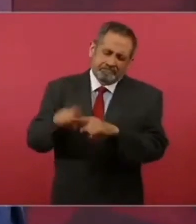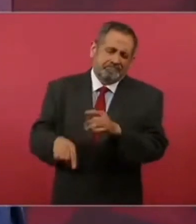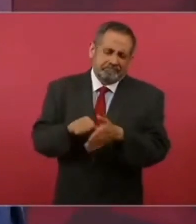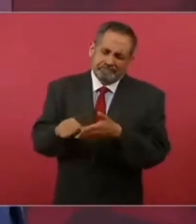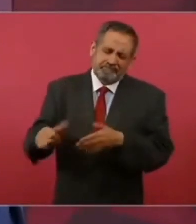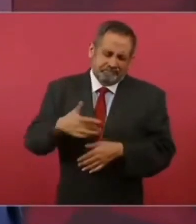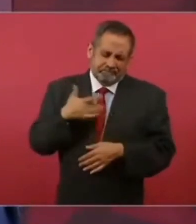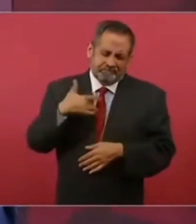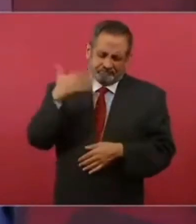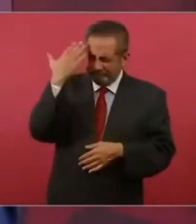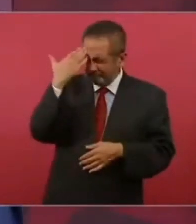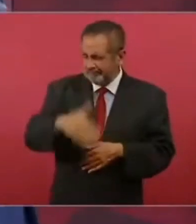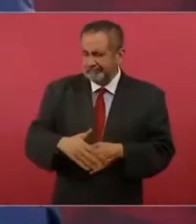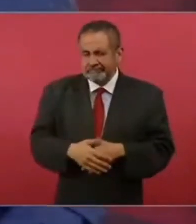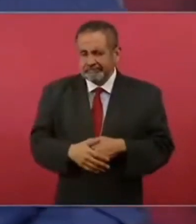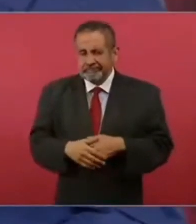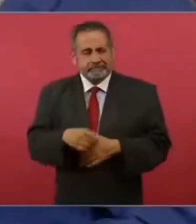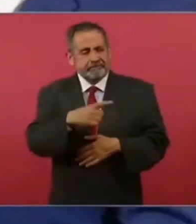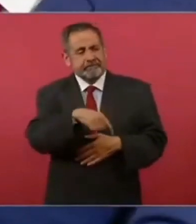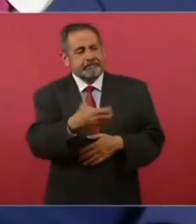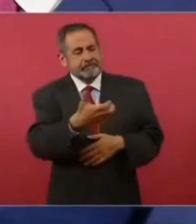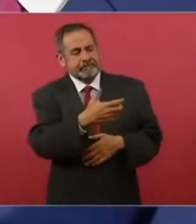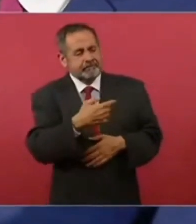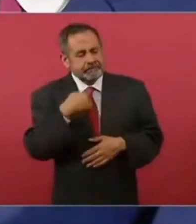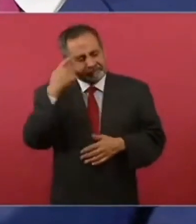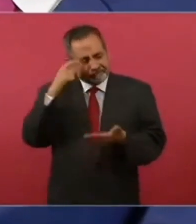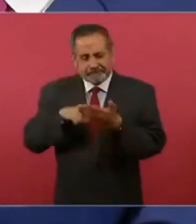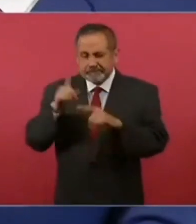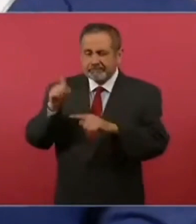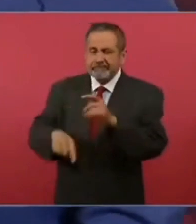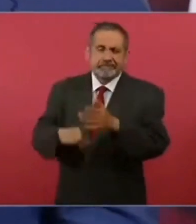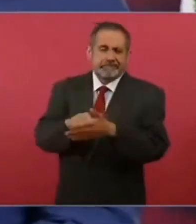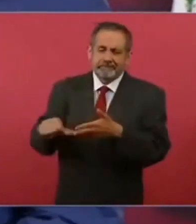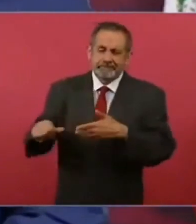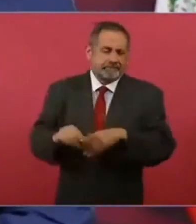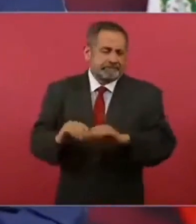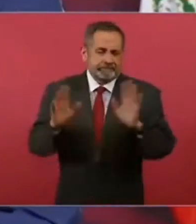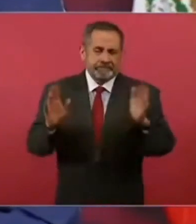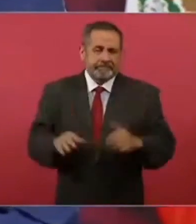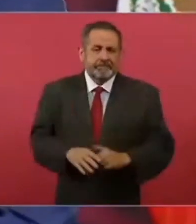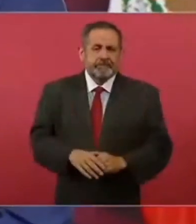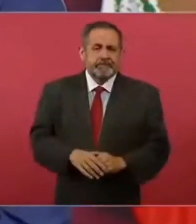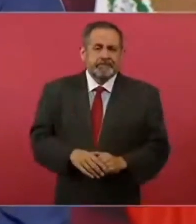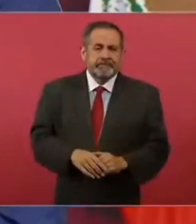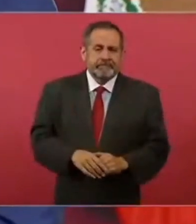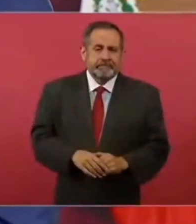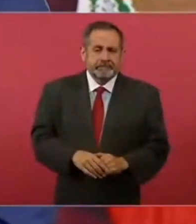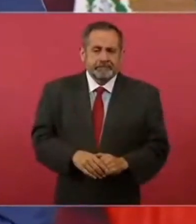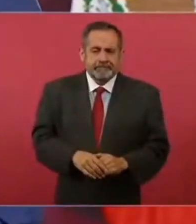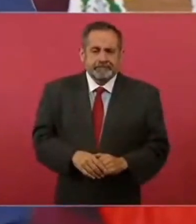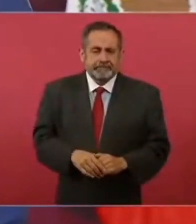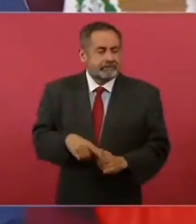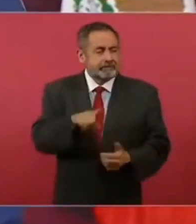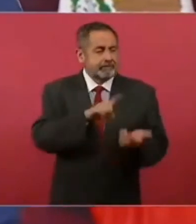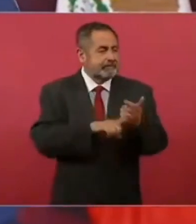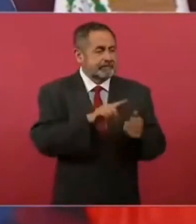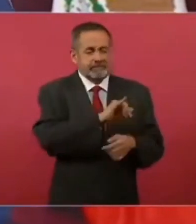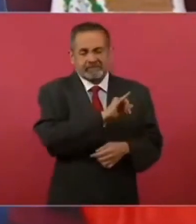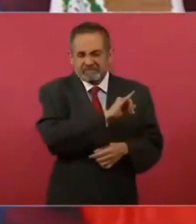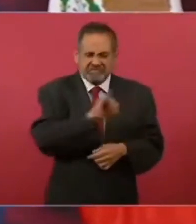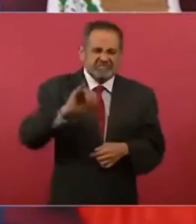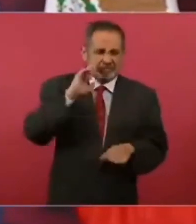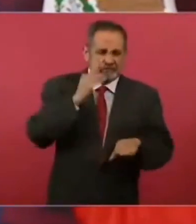de quienes este actúan de manera irresponsable